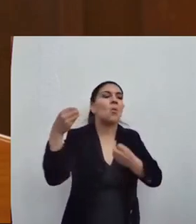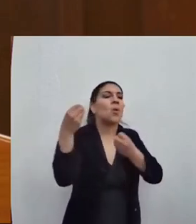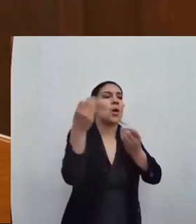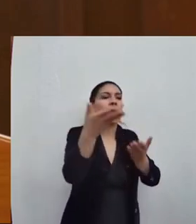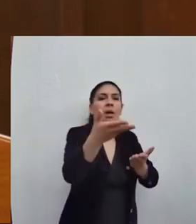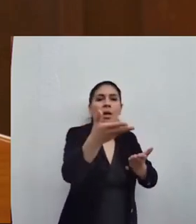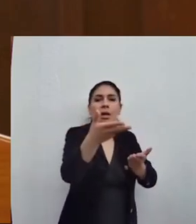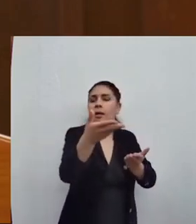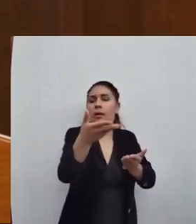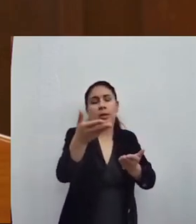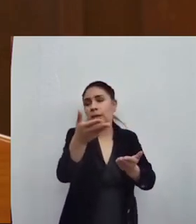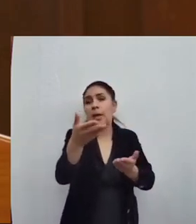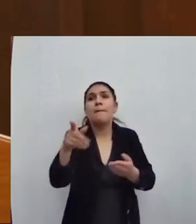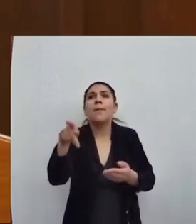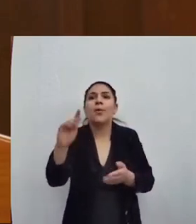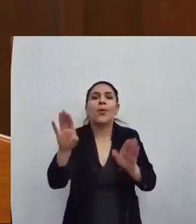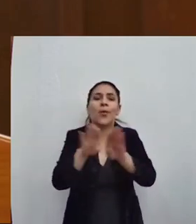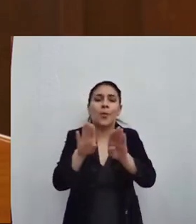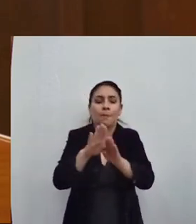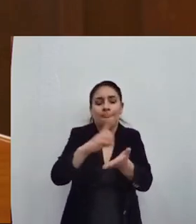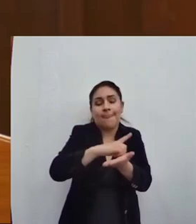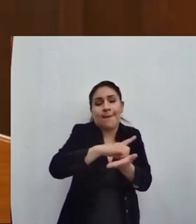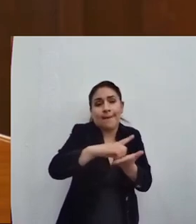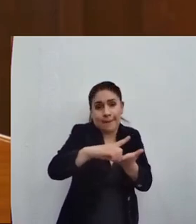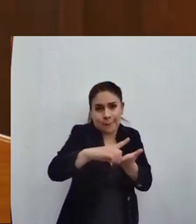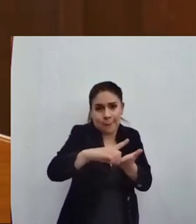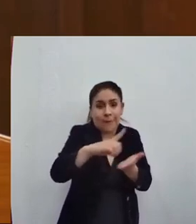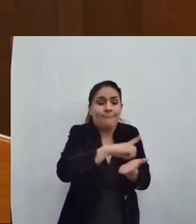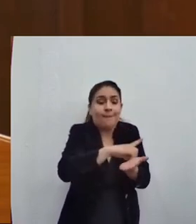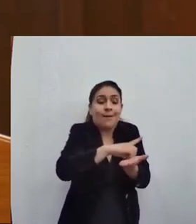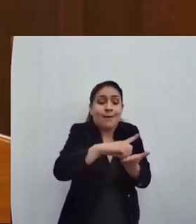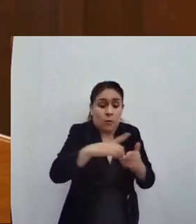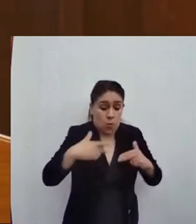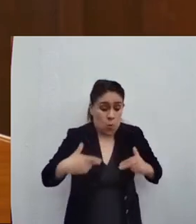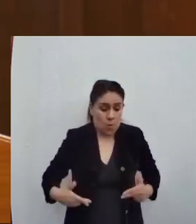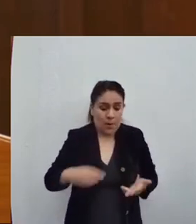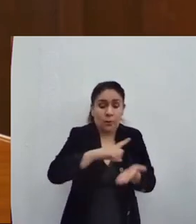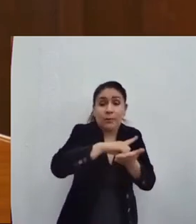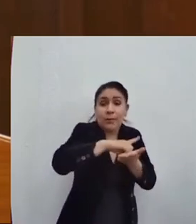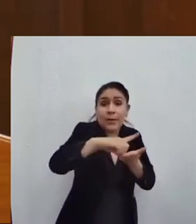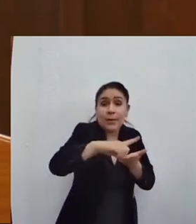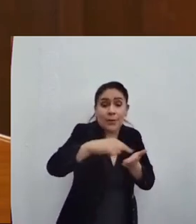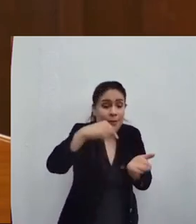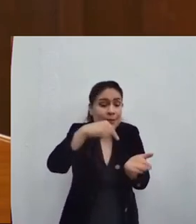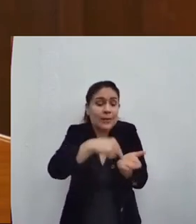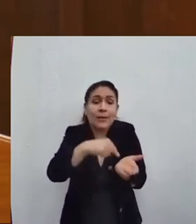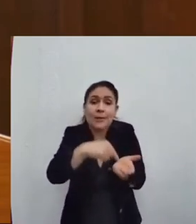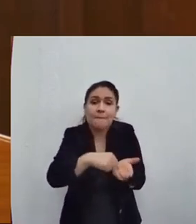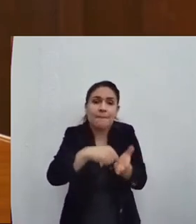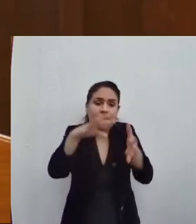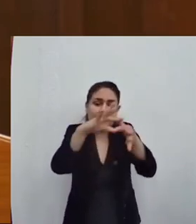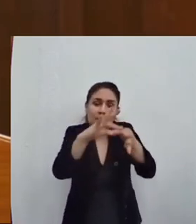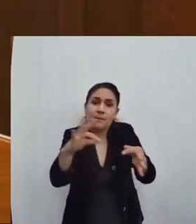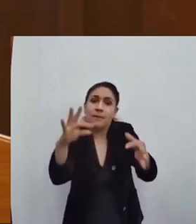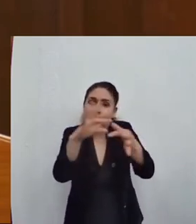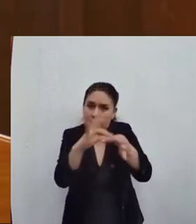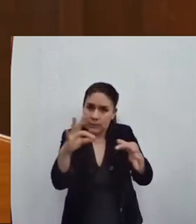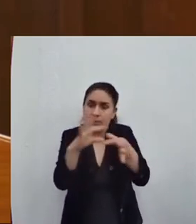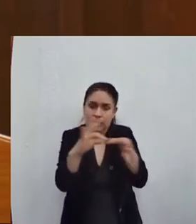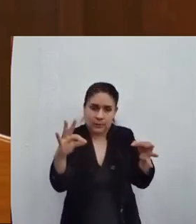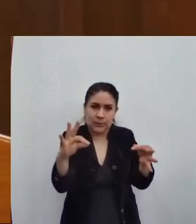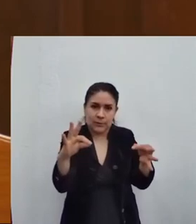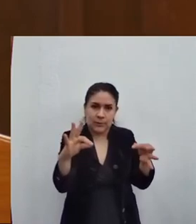los derechos se ejercen, los derechos se exigen y los derechos son parte de un proceso en los cuales los